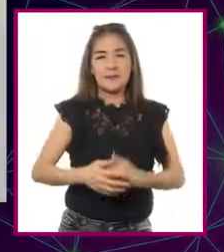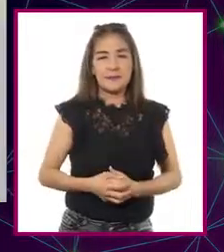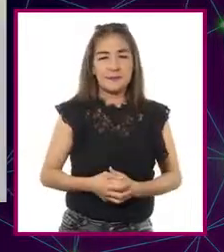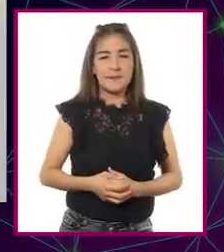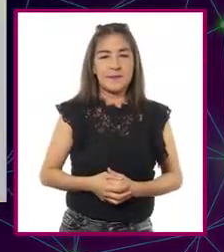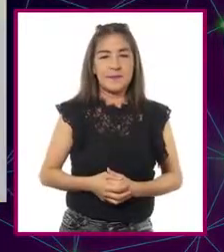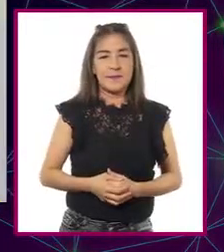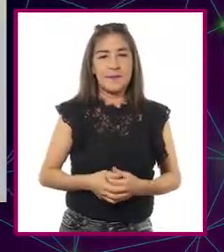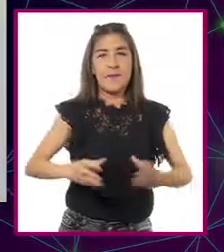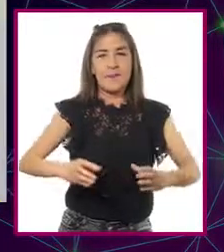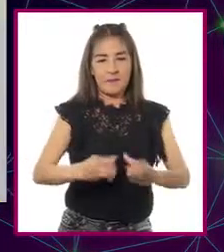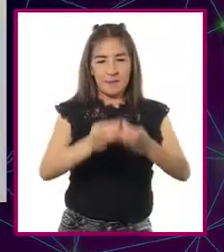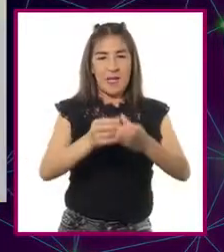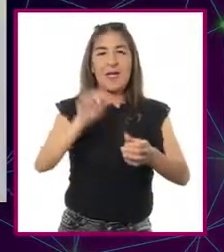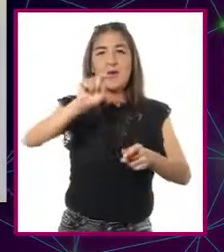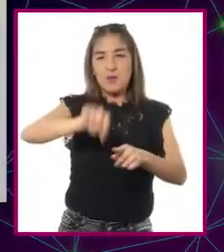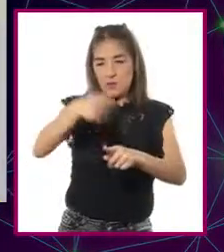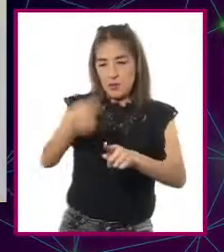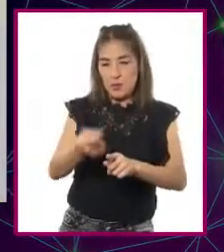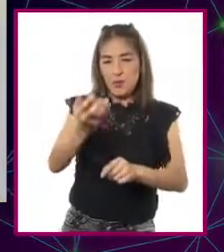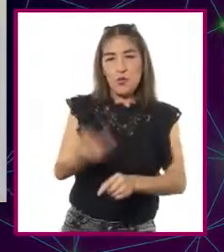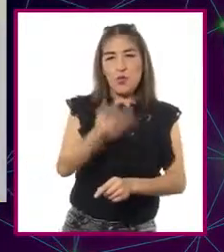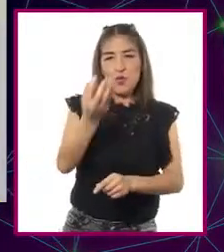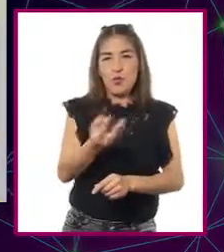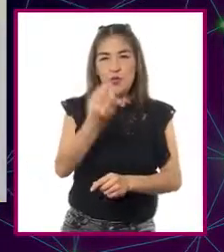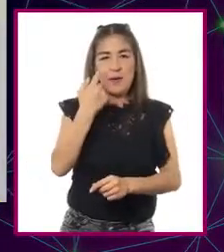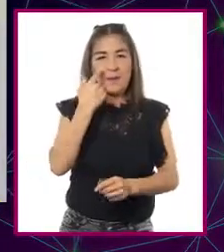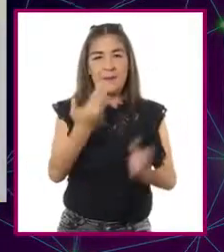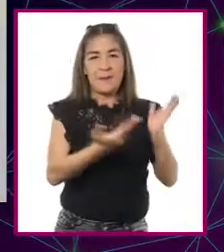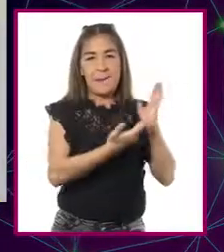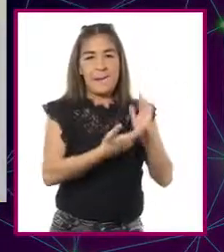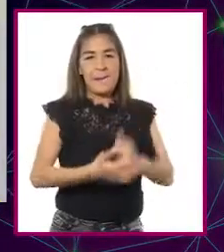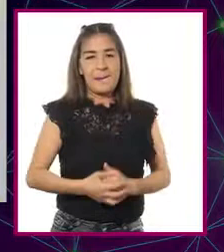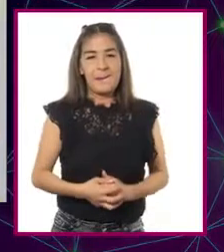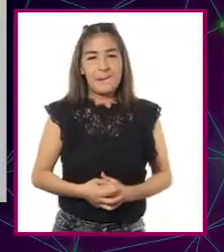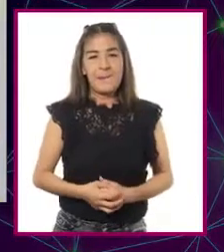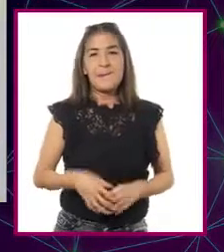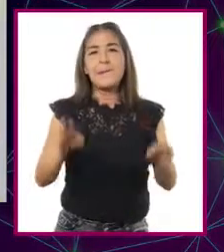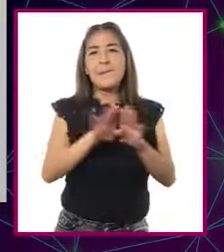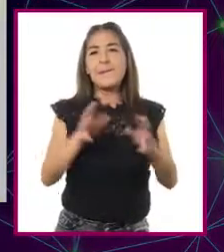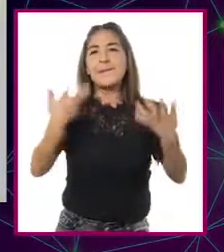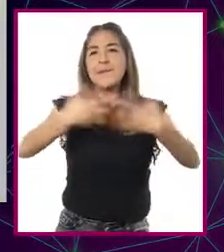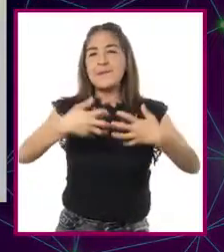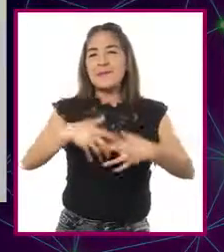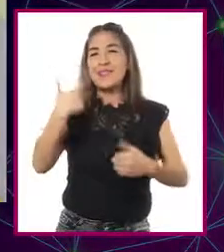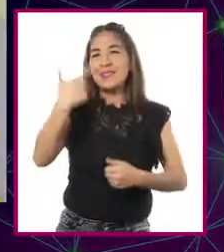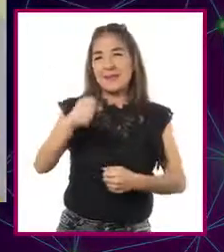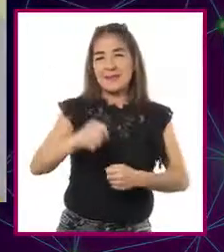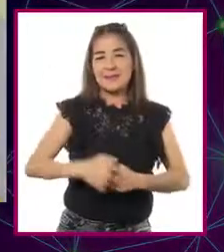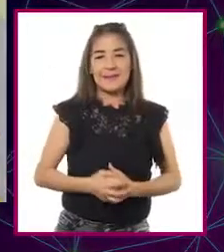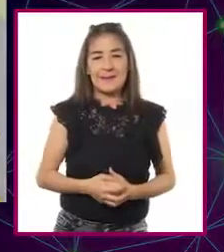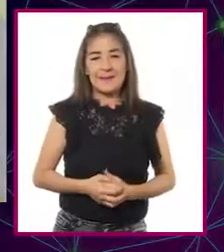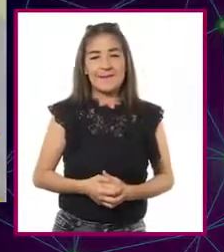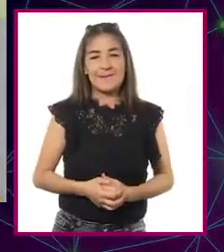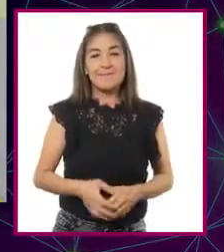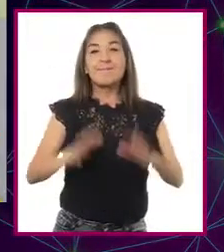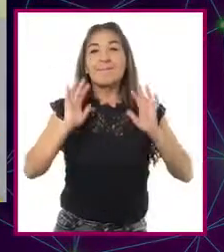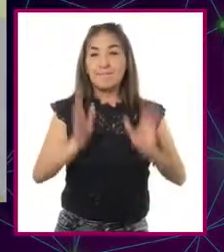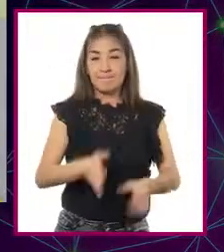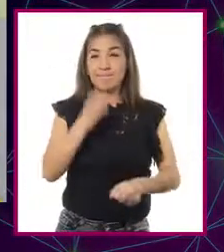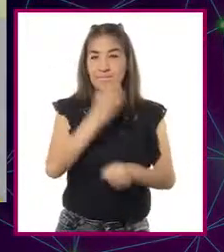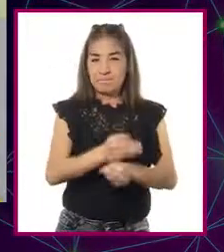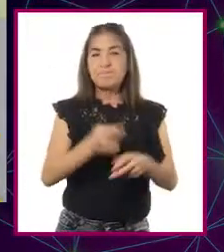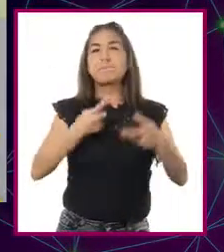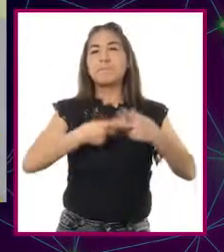El mechero Bunsen es un instrumento para calentar sustancias a través de la combustión de una mezcla de gases. Bueno, ahora sí podemos